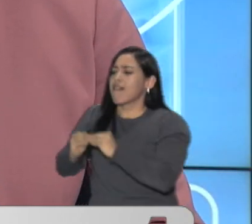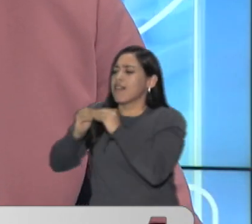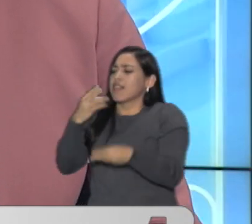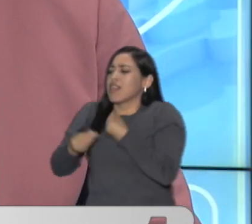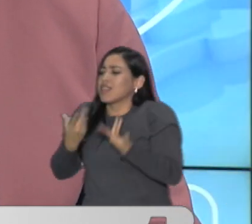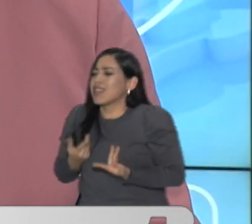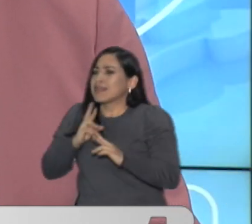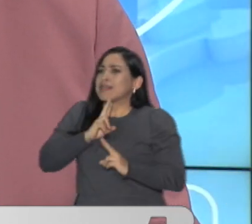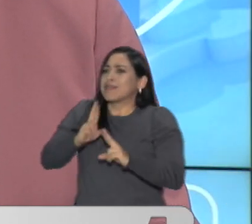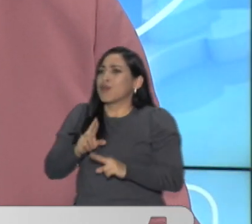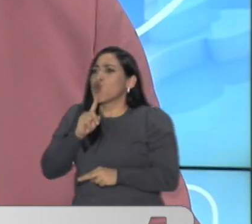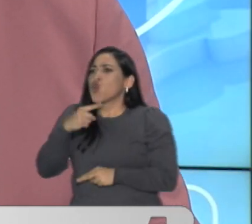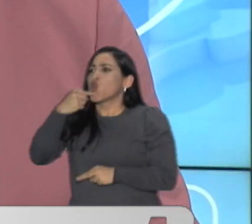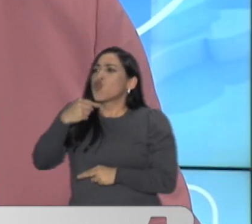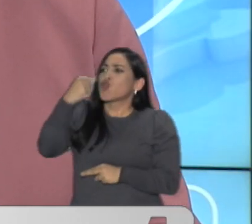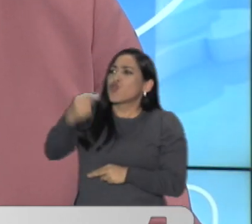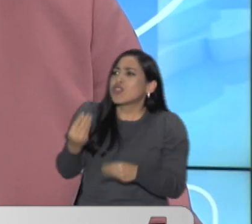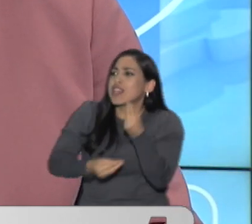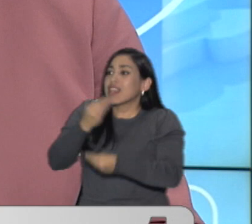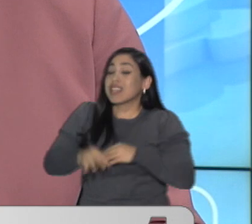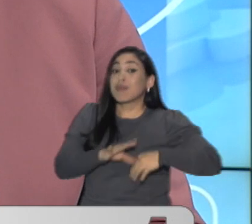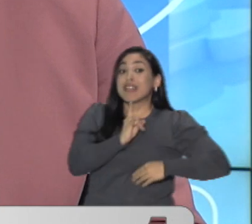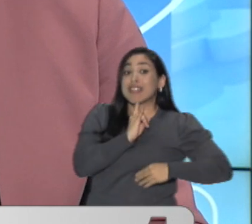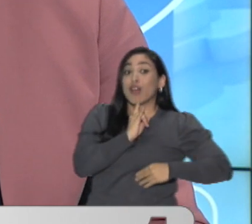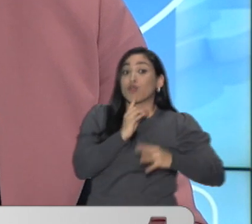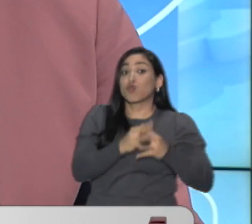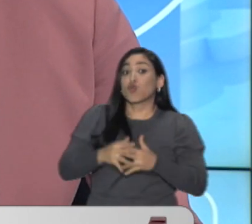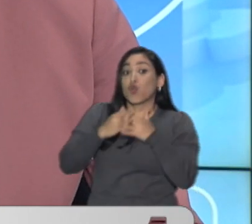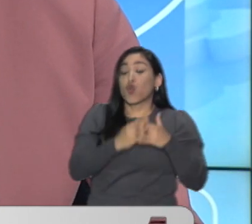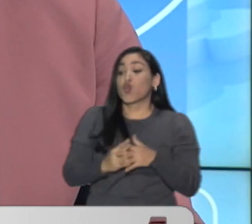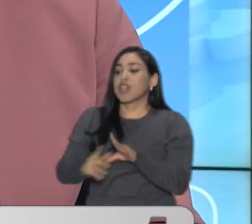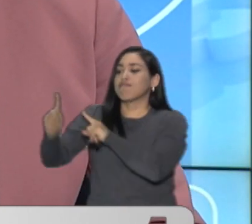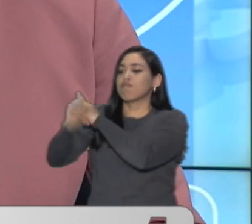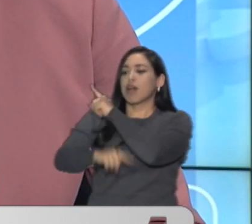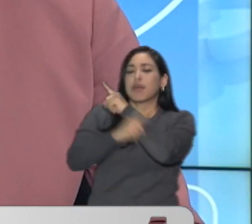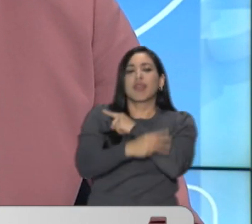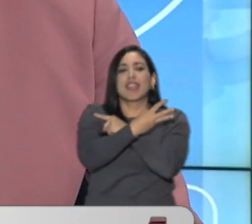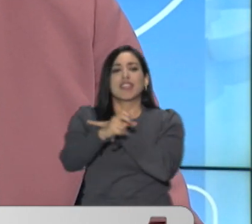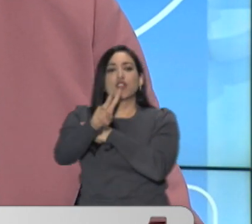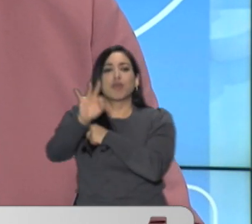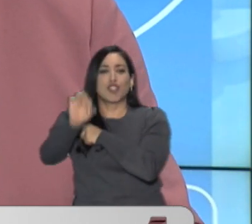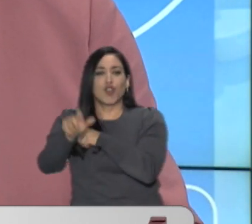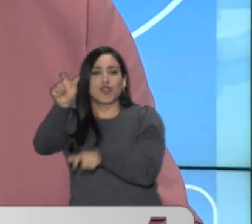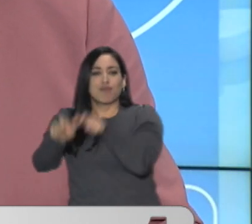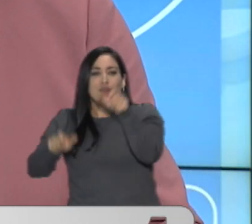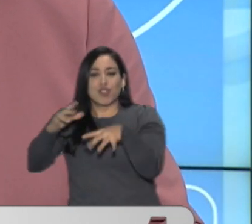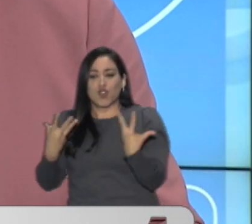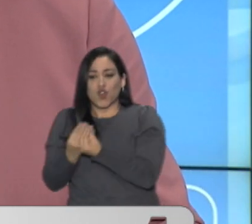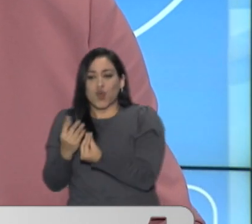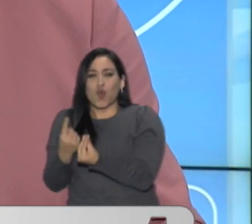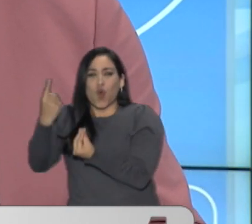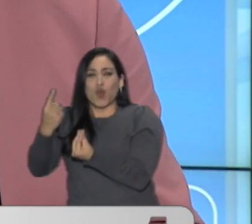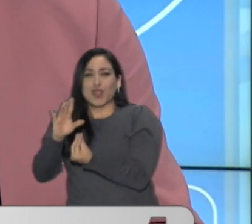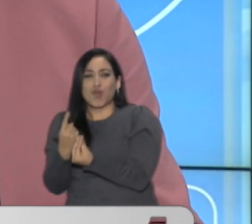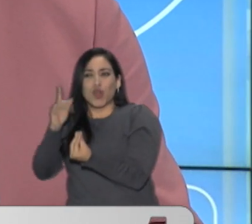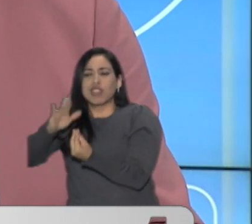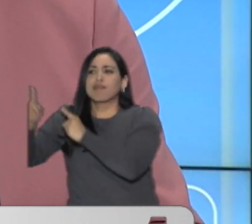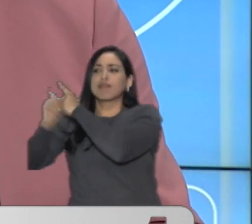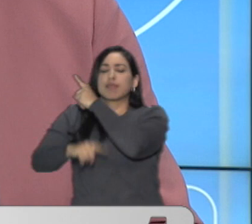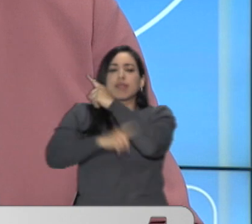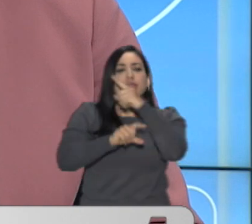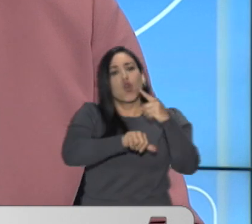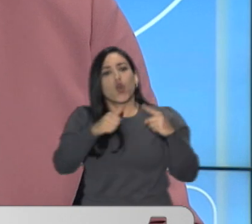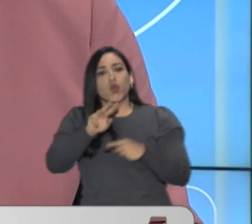respuestas ante la invasión rusa, y Estados Unidos sancionó a 328 legisladores del Parlamento de Rusia y